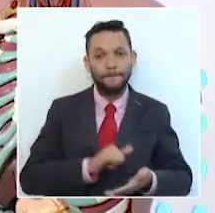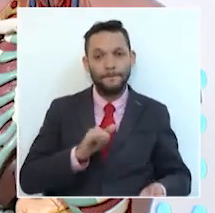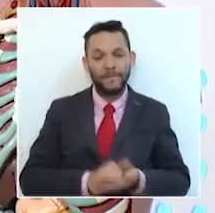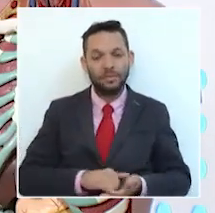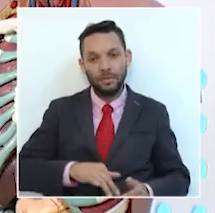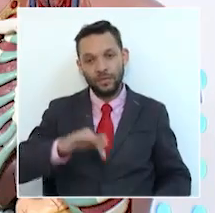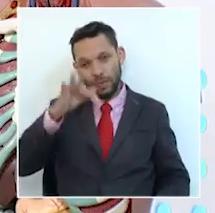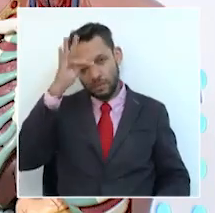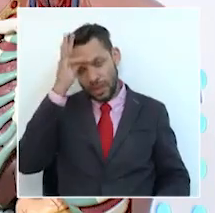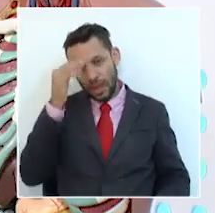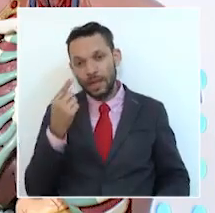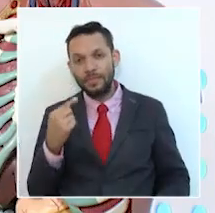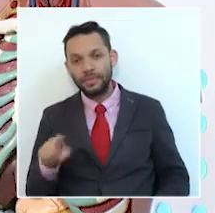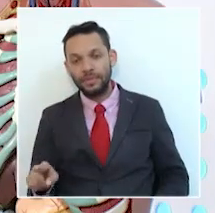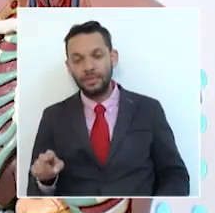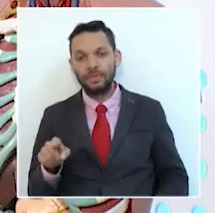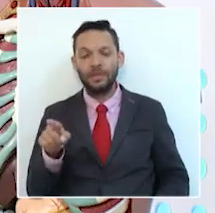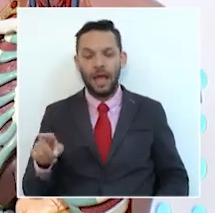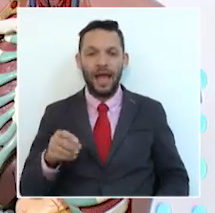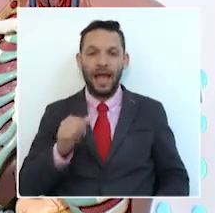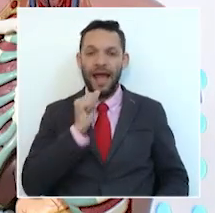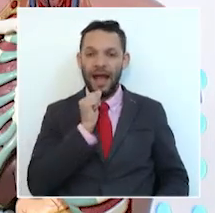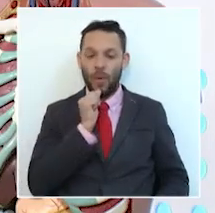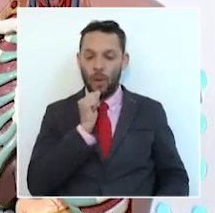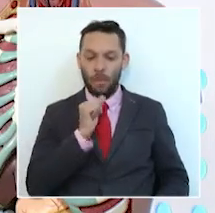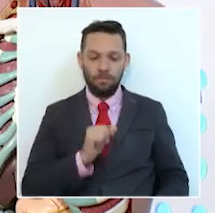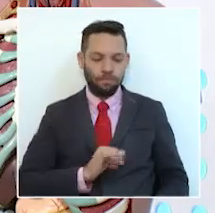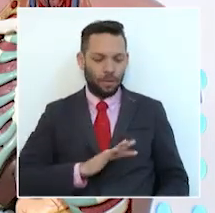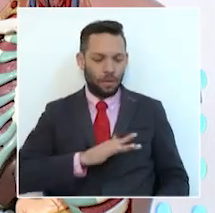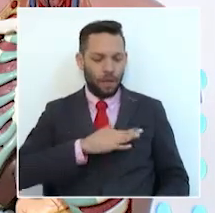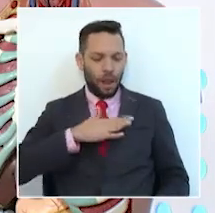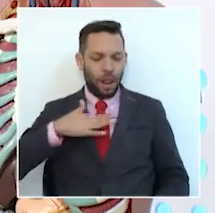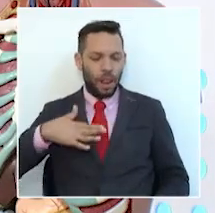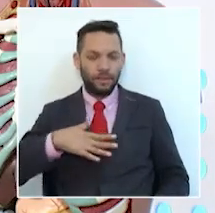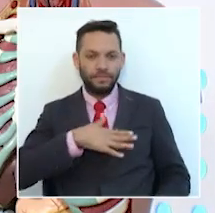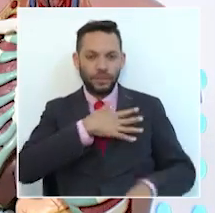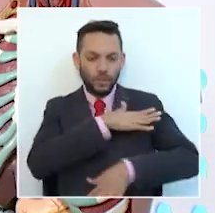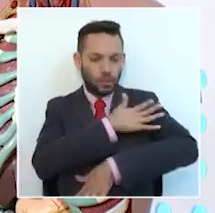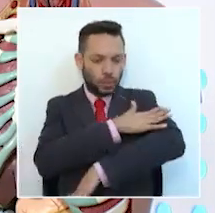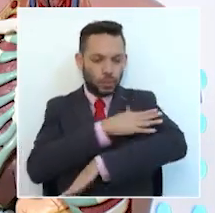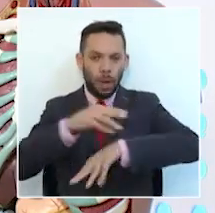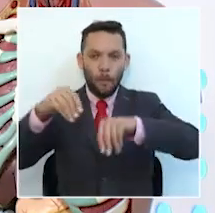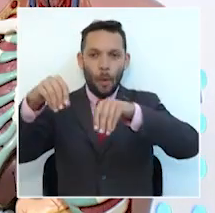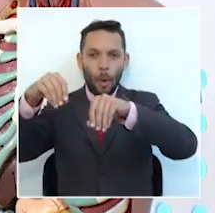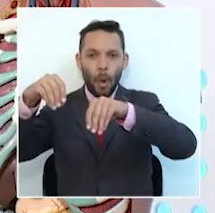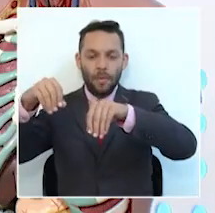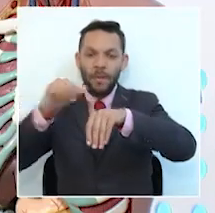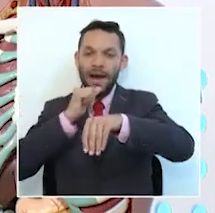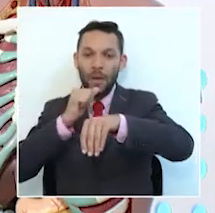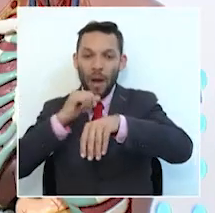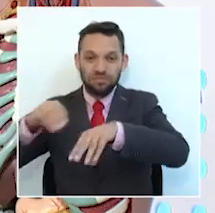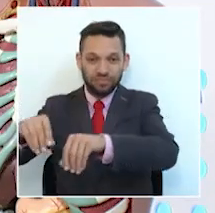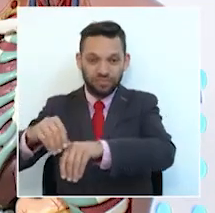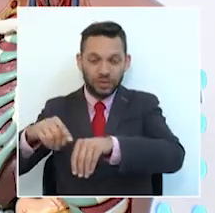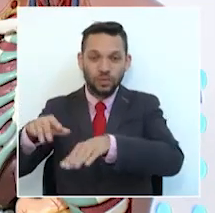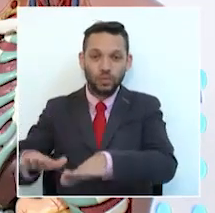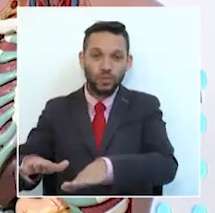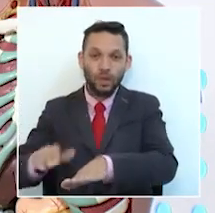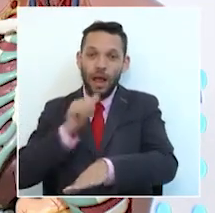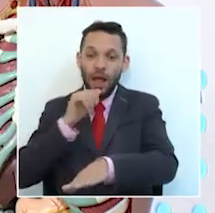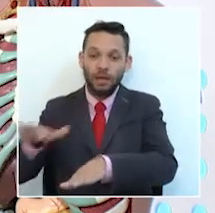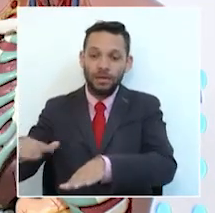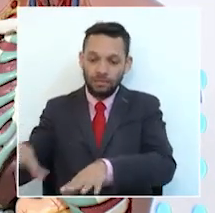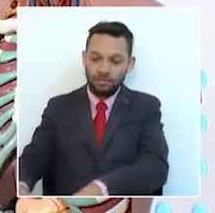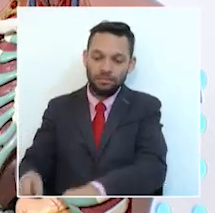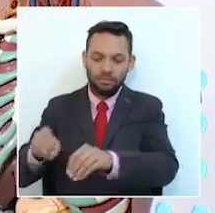le hacen a los parientes talasoterapia les hacen tratamiento con arcillas en los hospitales y uno va a hacer esto acá